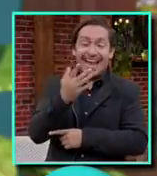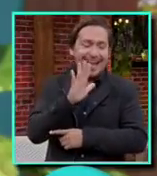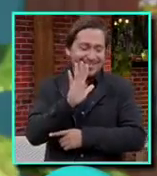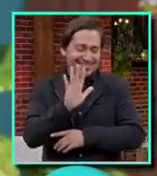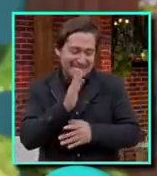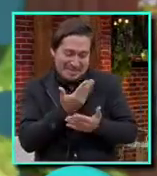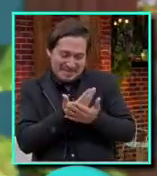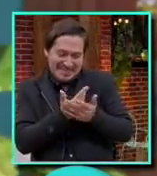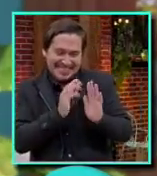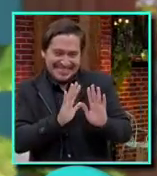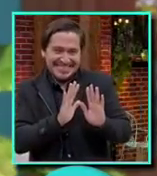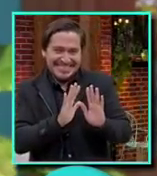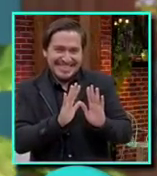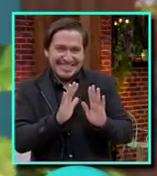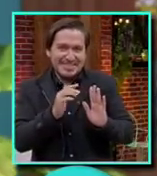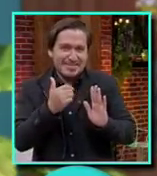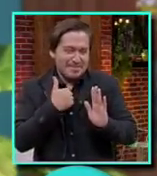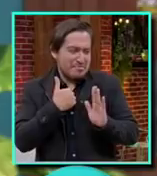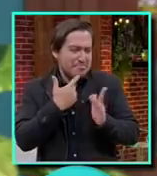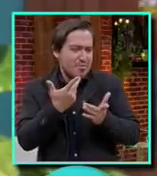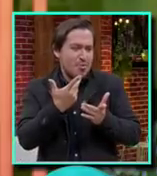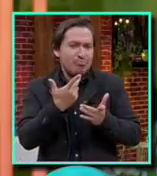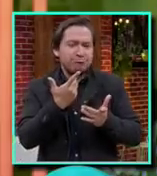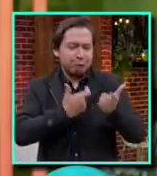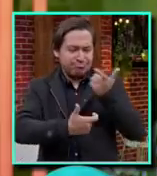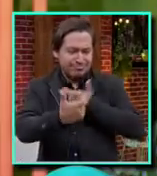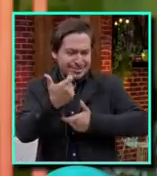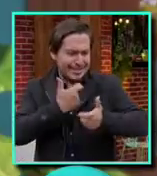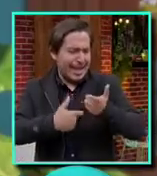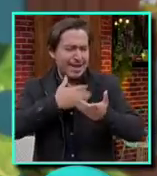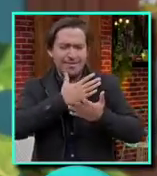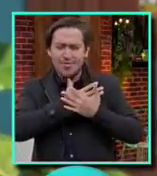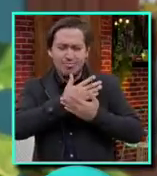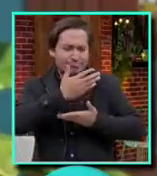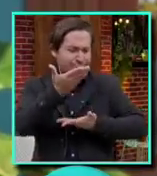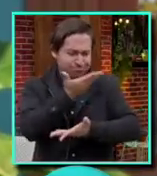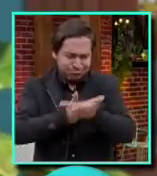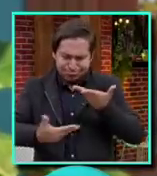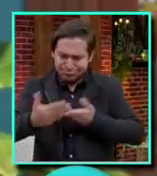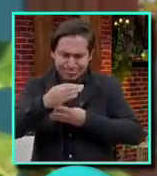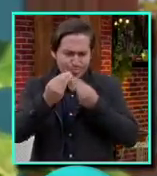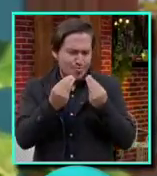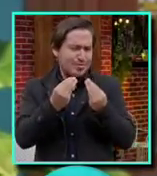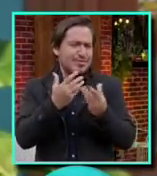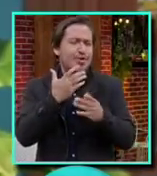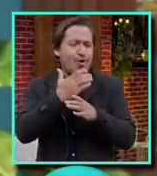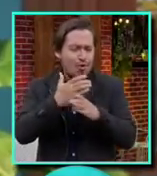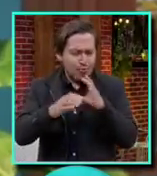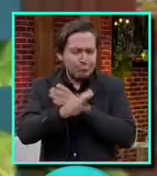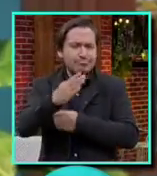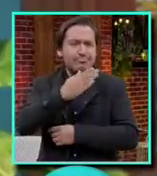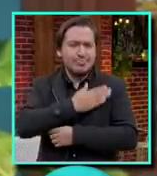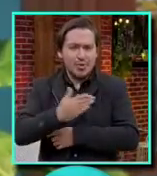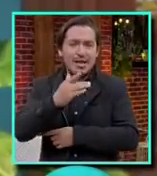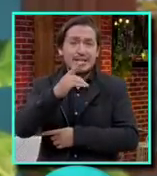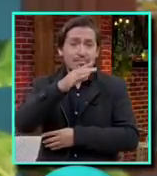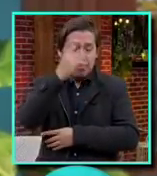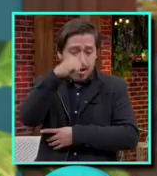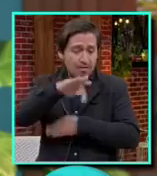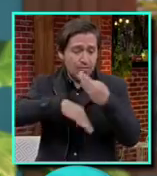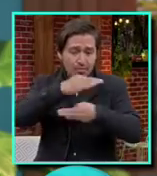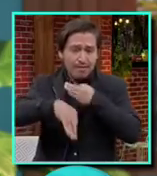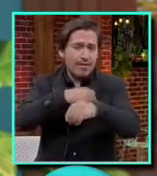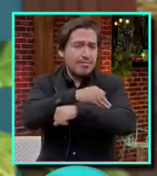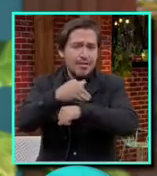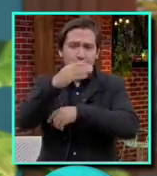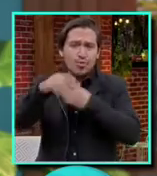importante. Prosperidad, abundancia. Abundancia. Pero abundancia, cosas buenas, como te decía, cosas buenas que me hagan bien a mí y a todas las